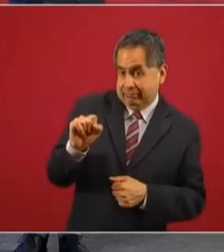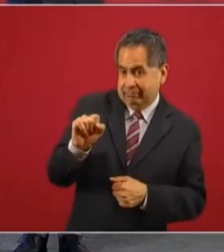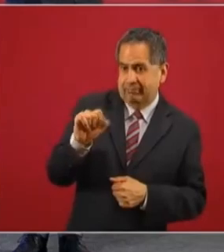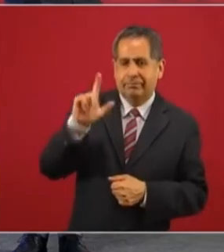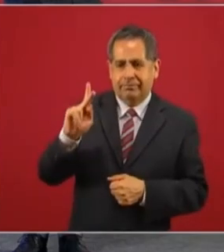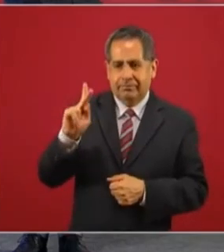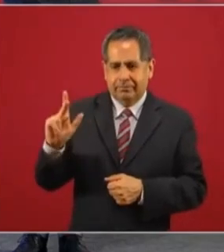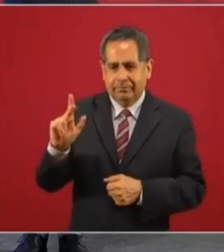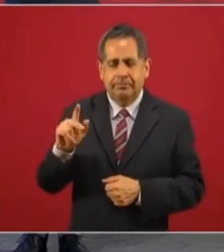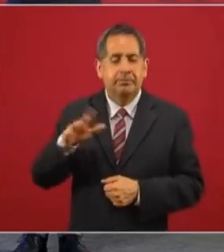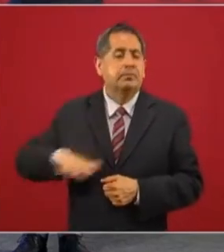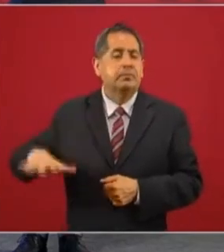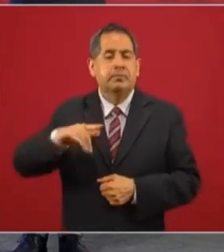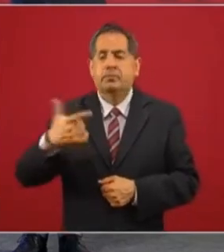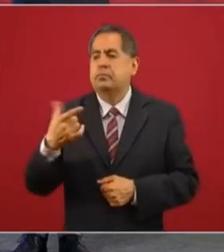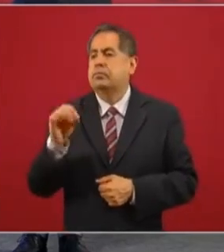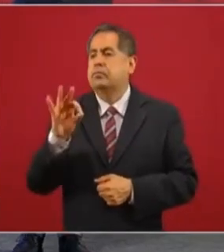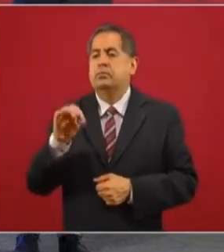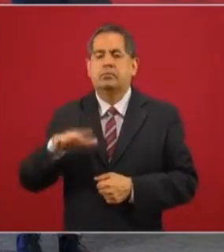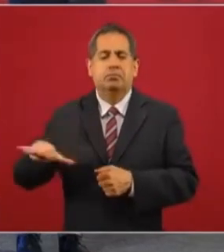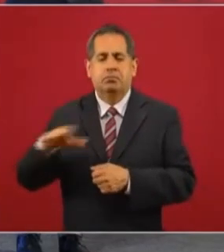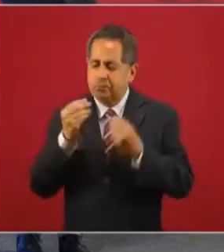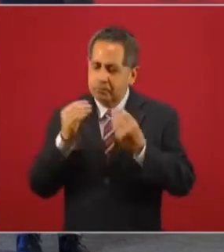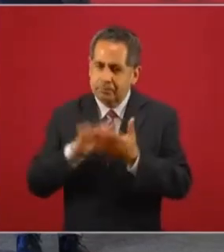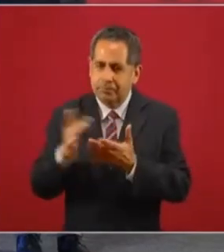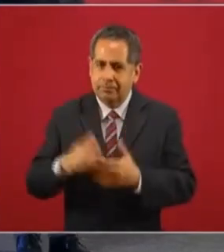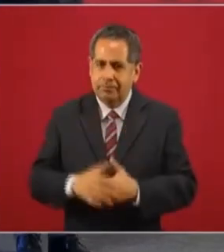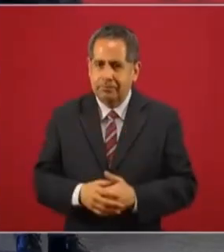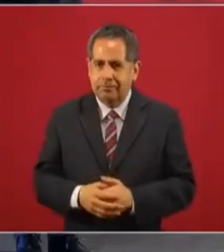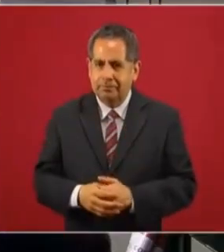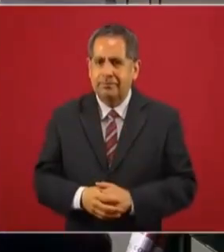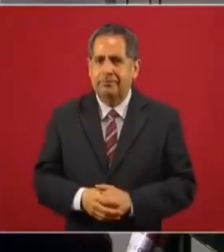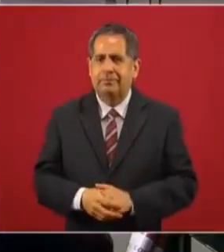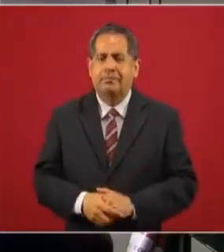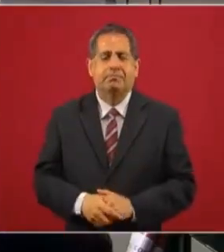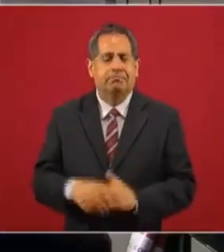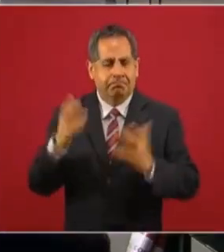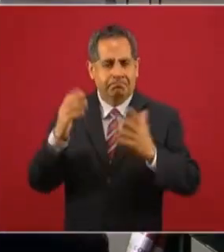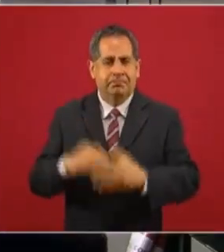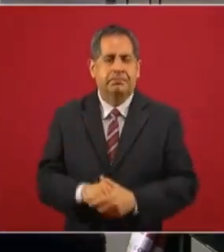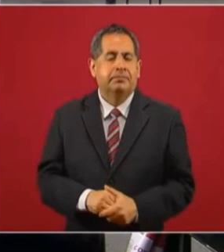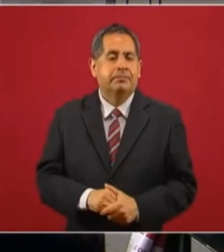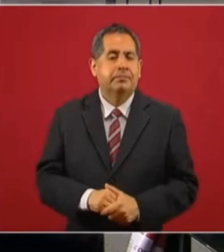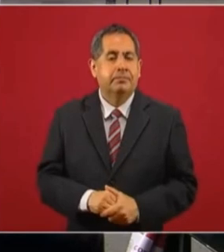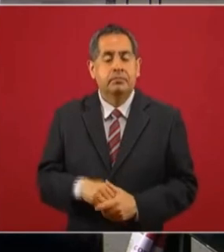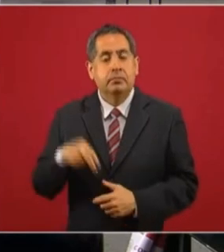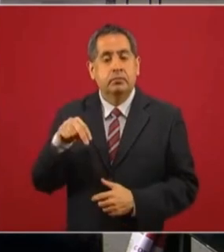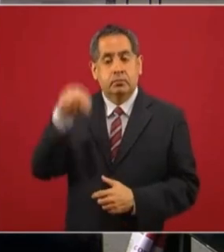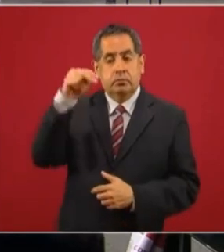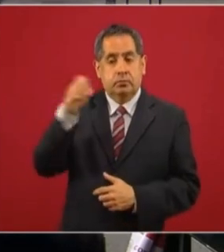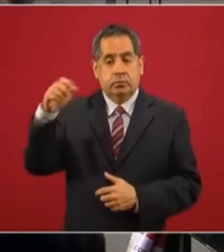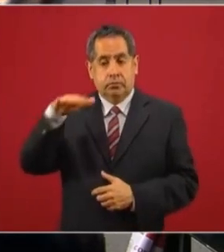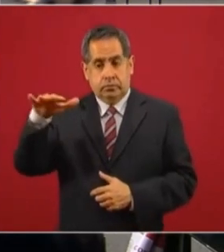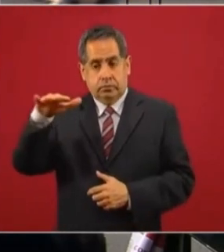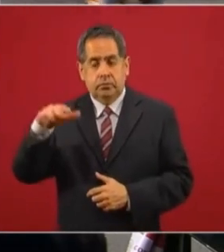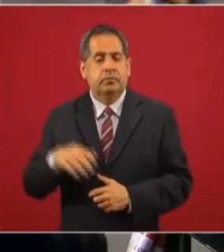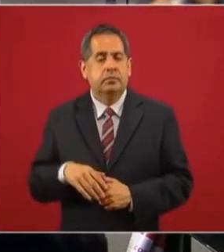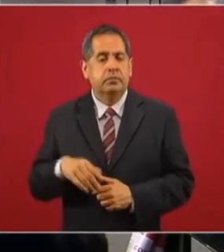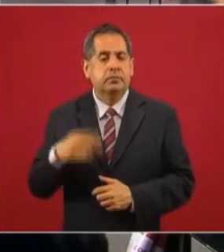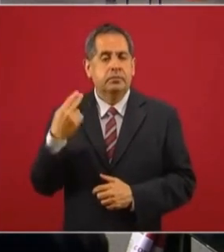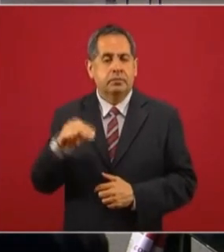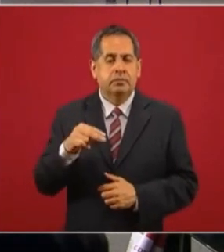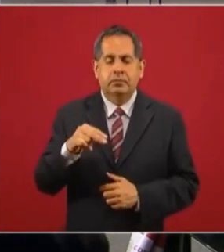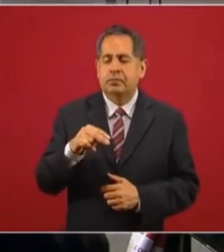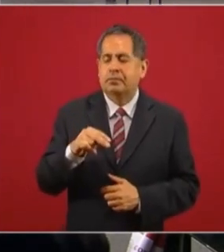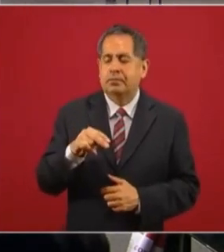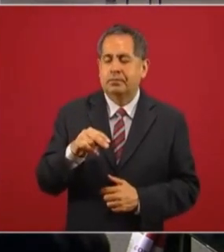región Golfo. Muchas gracias. En la región noroeste, planta almacenadora de